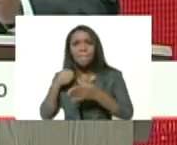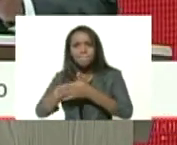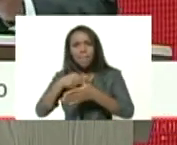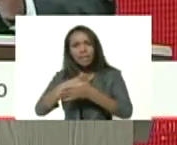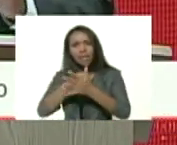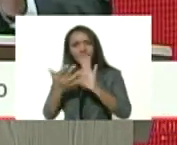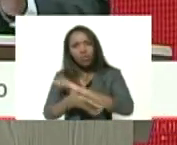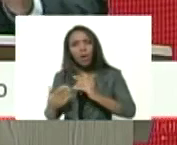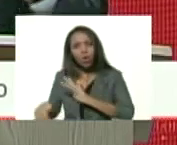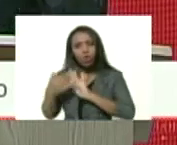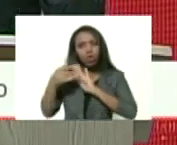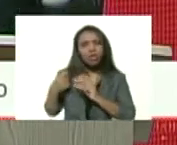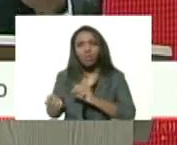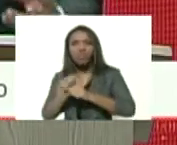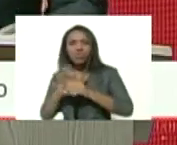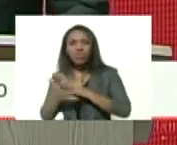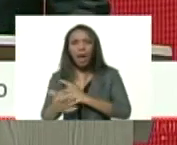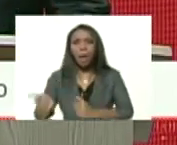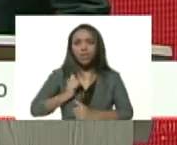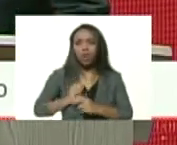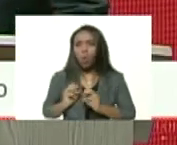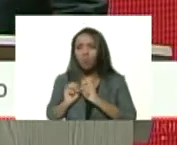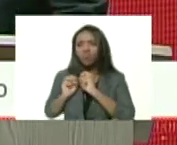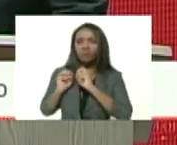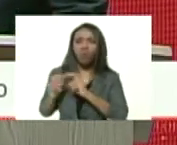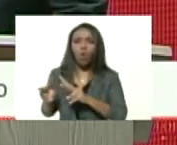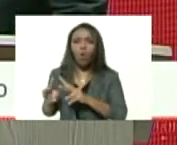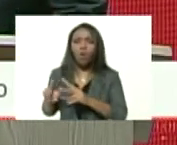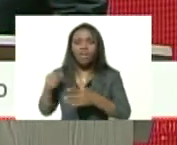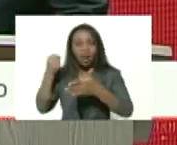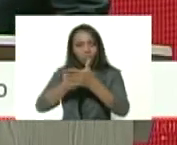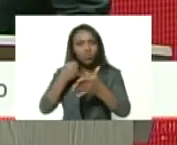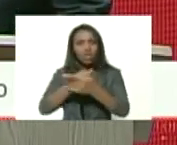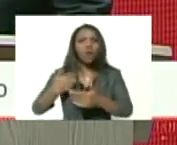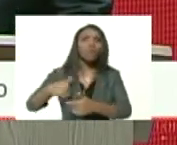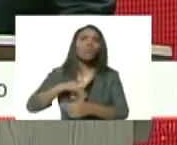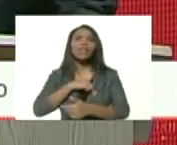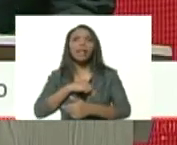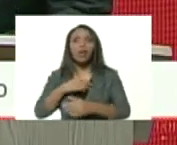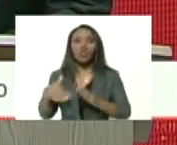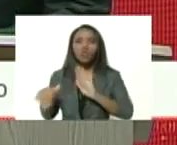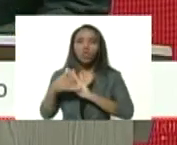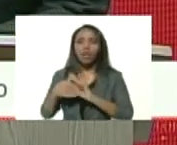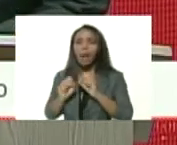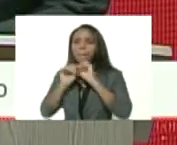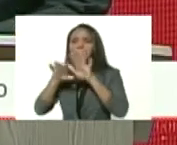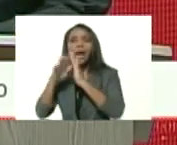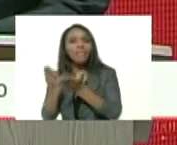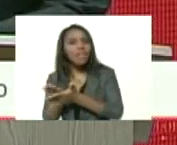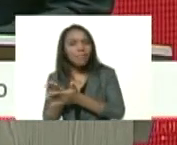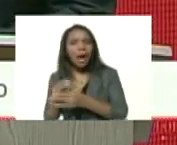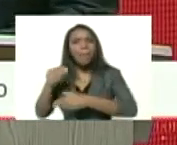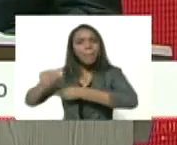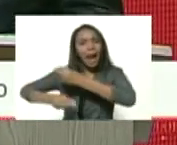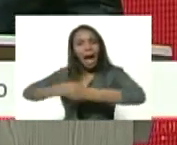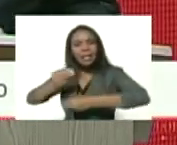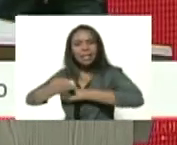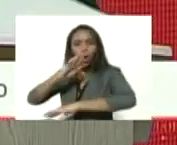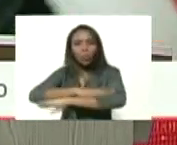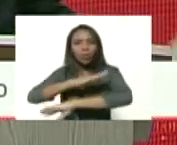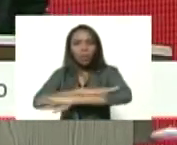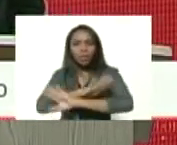pues ellos hayan tratado de aprovechar la oportunidad de la lucha nuestra contra la pandemia para perpetrar sus